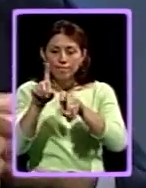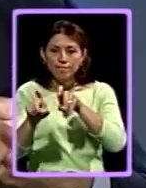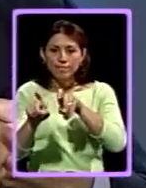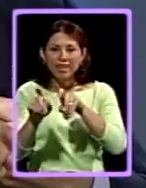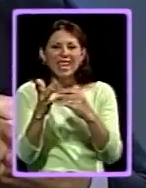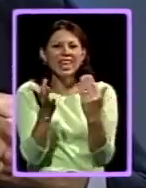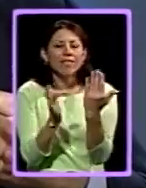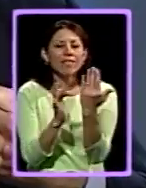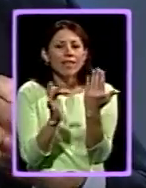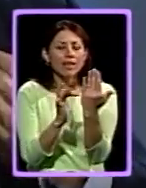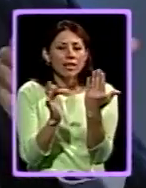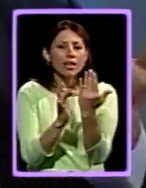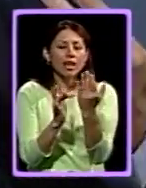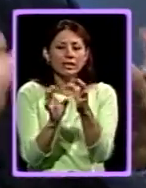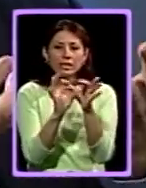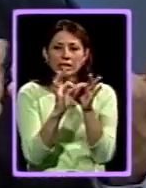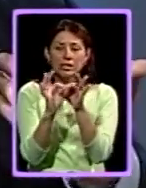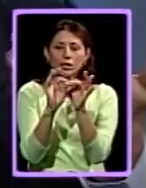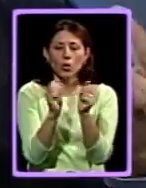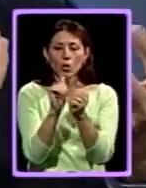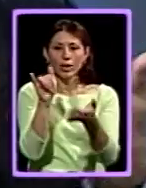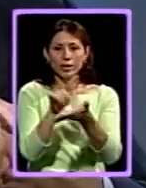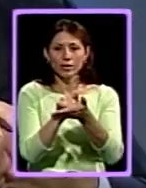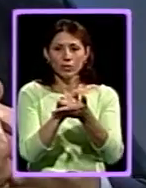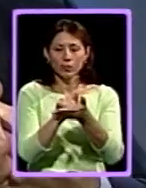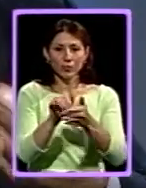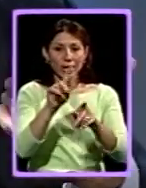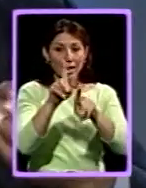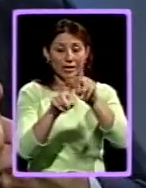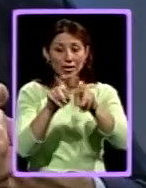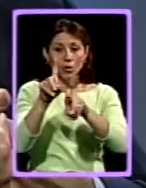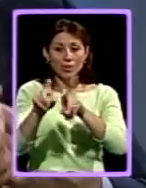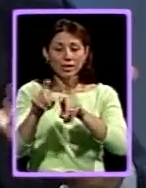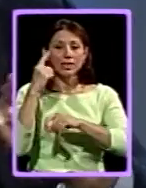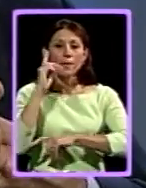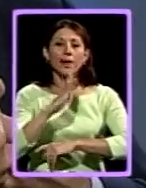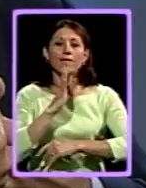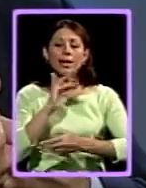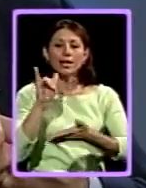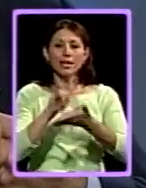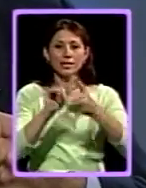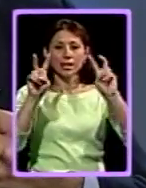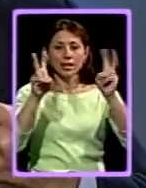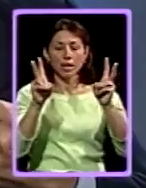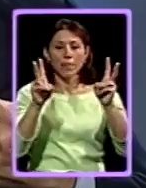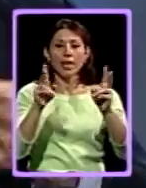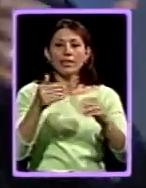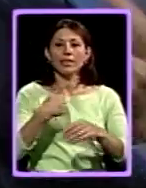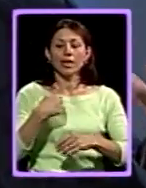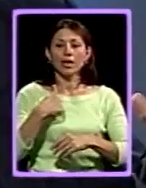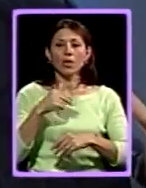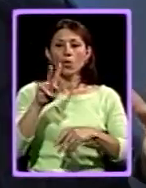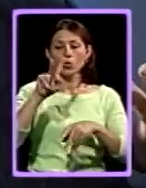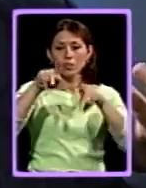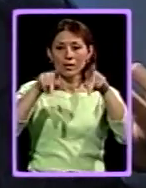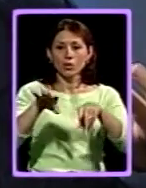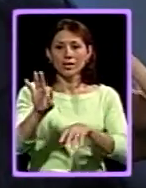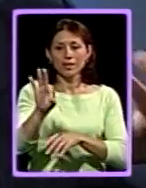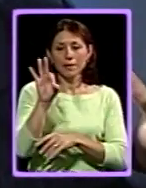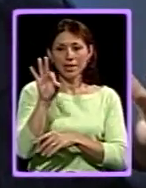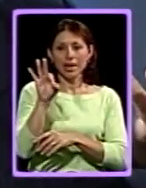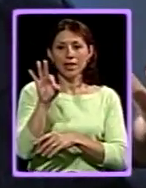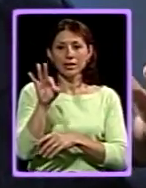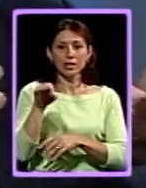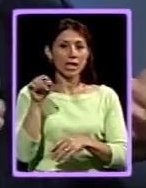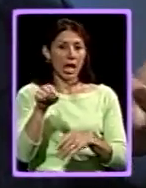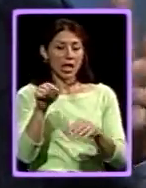hay alrededor de ellas, las encuestas, y para hacerlo tengo dos distinguidas invitadas que lo que tienen enfrente no son